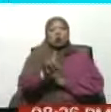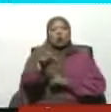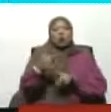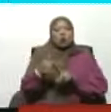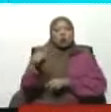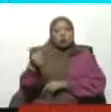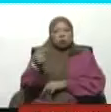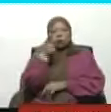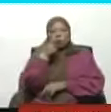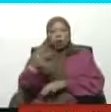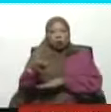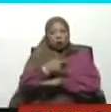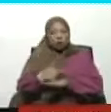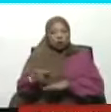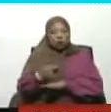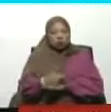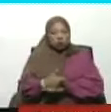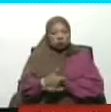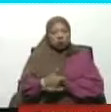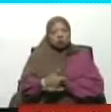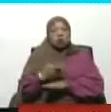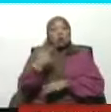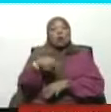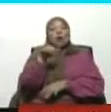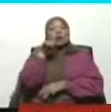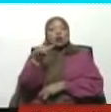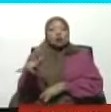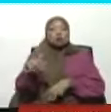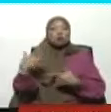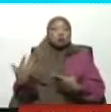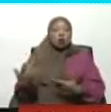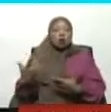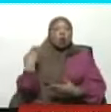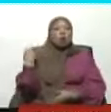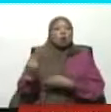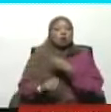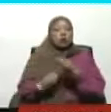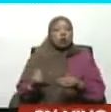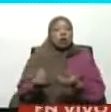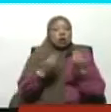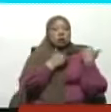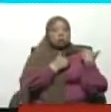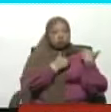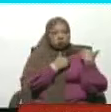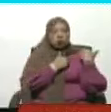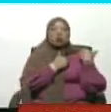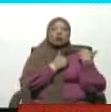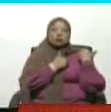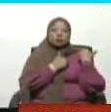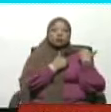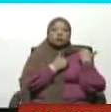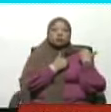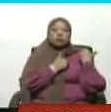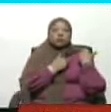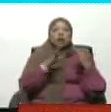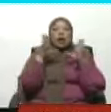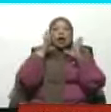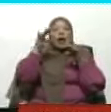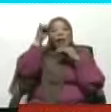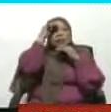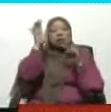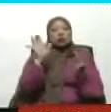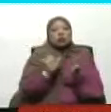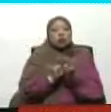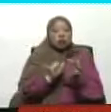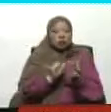buen gobierno, tanto para la denuncia, tanto para el reporte, como para la atención